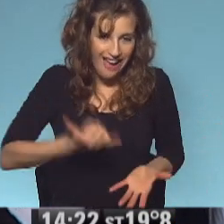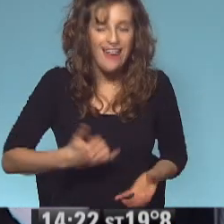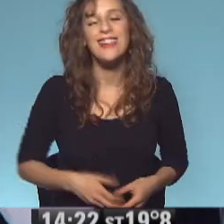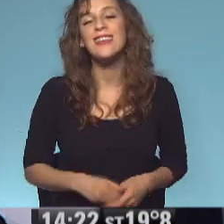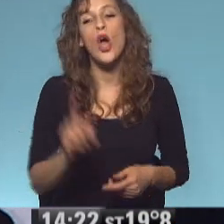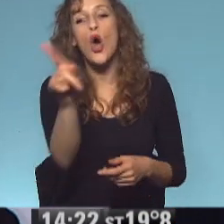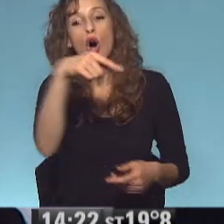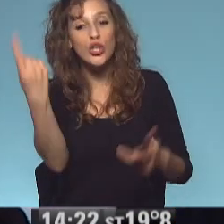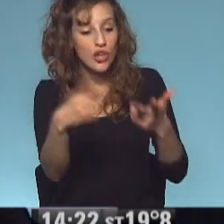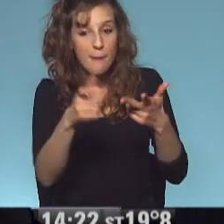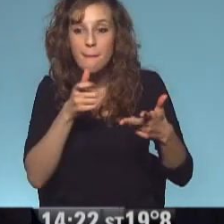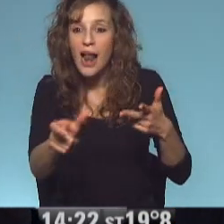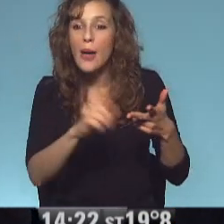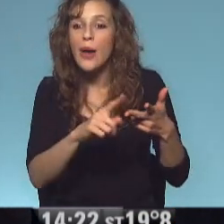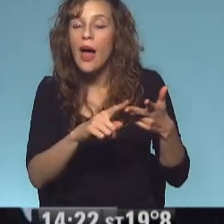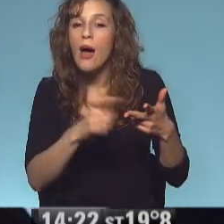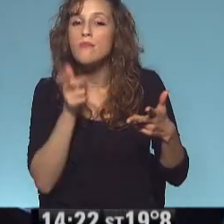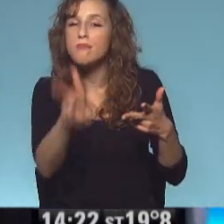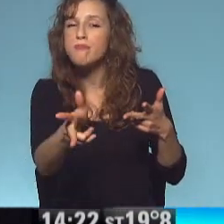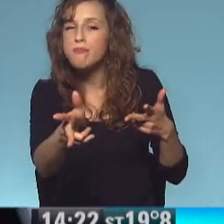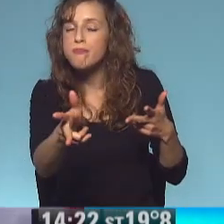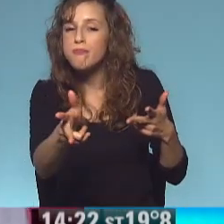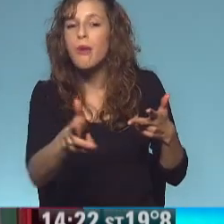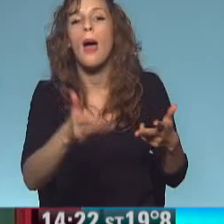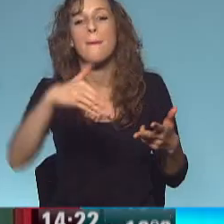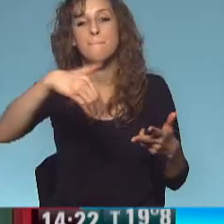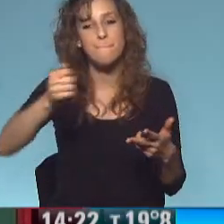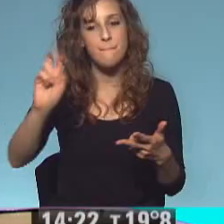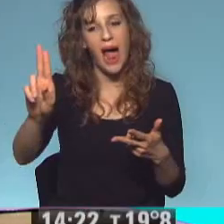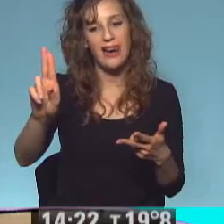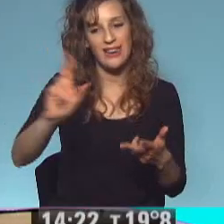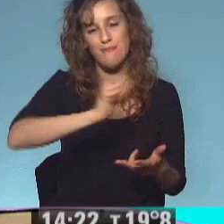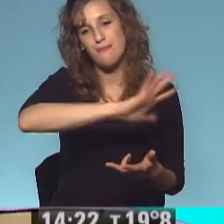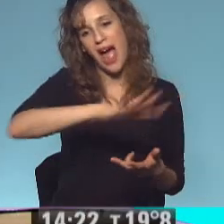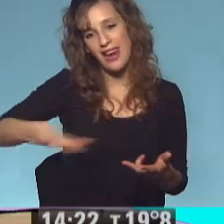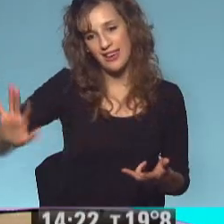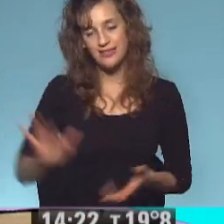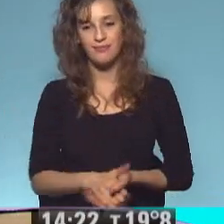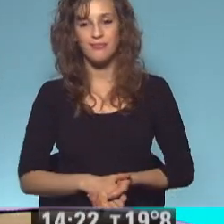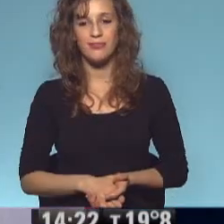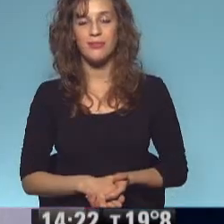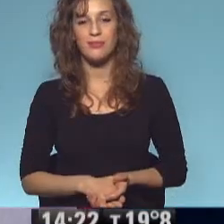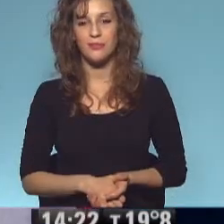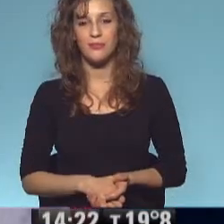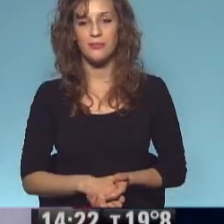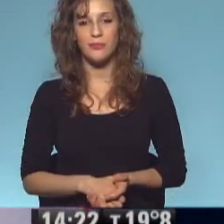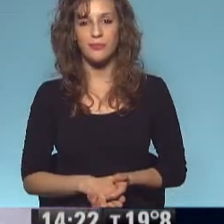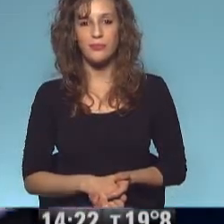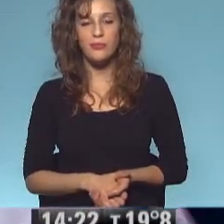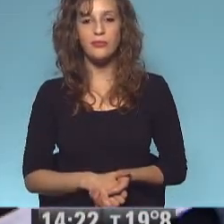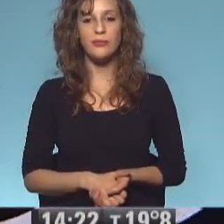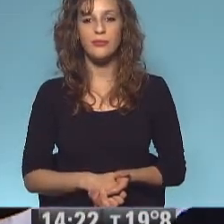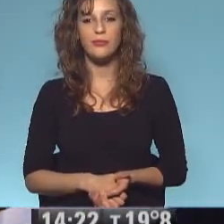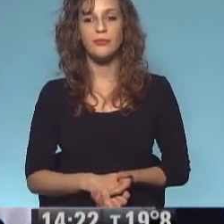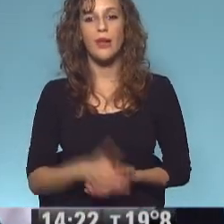enorme, de tan mojada? Mar. Muy bien. Mar. Mar. Es una palabra